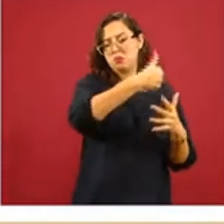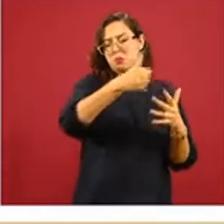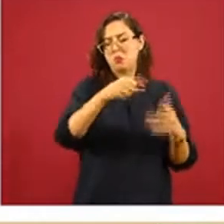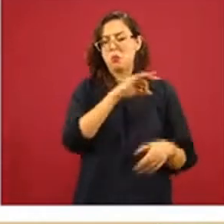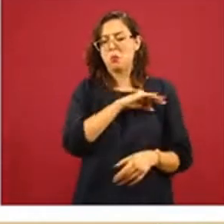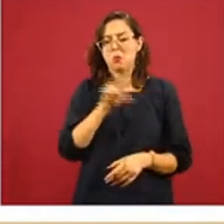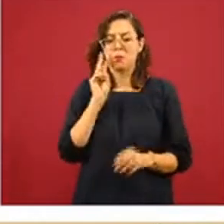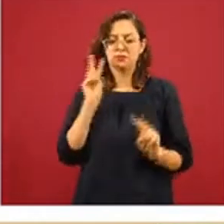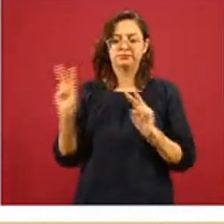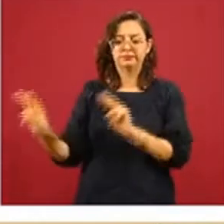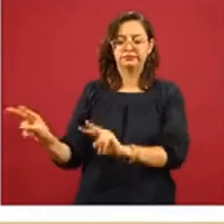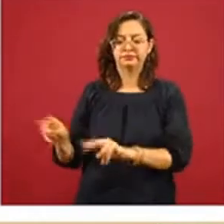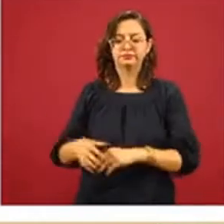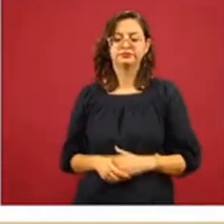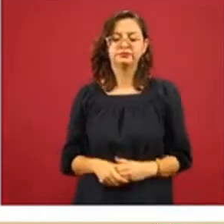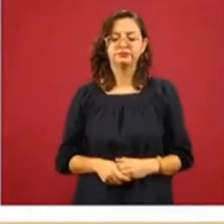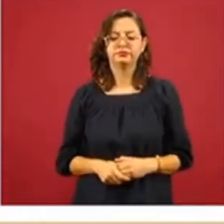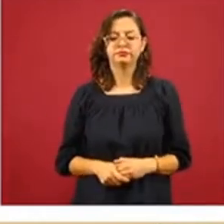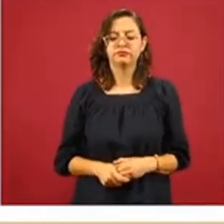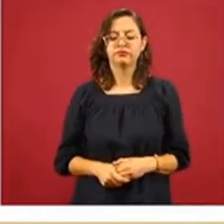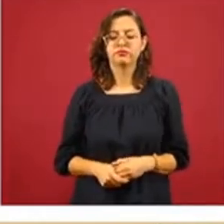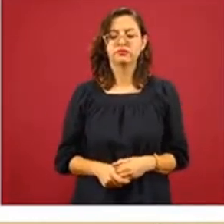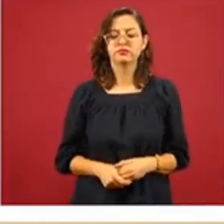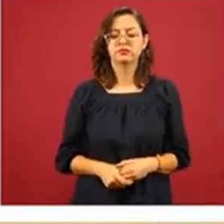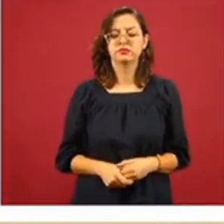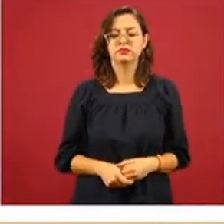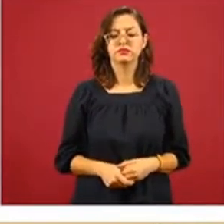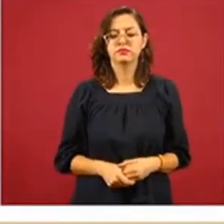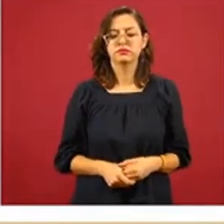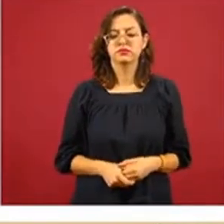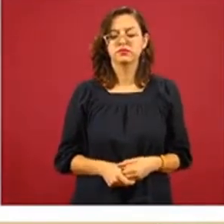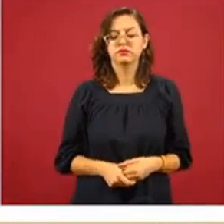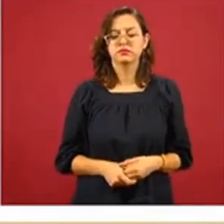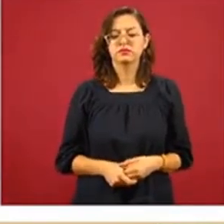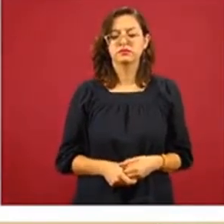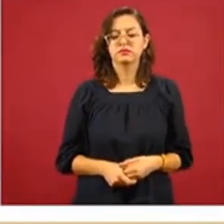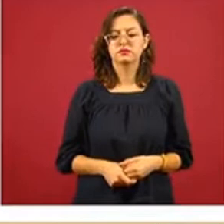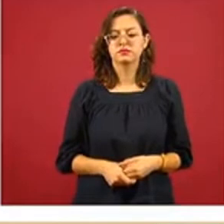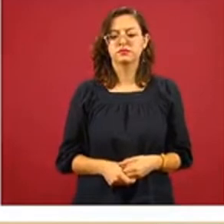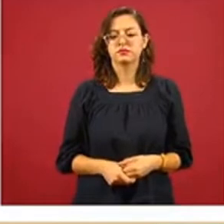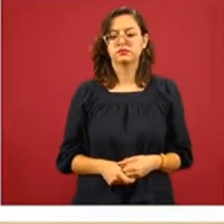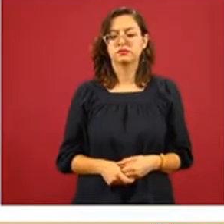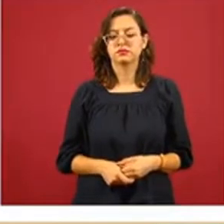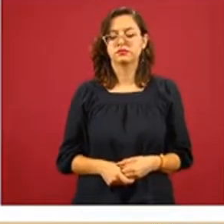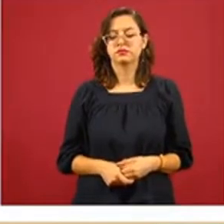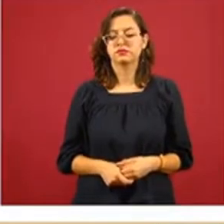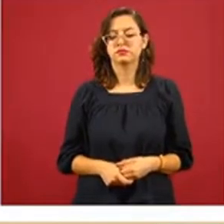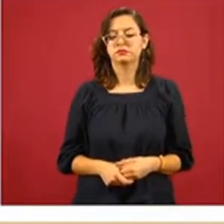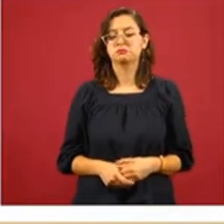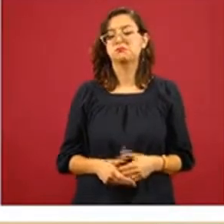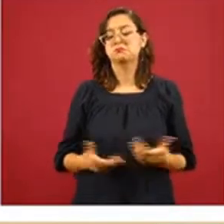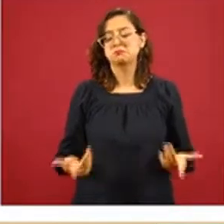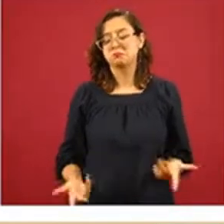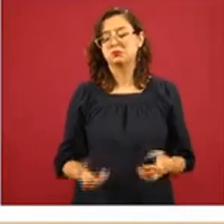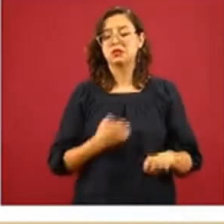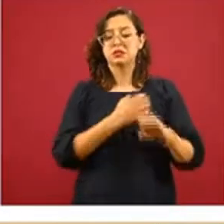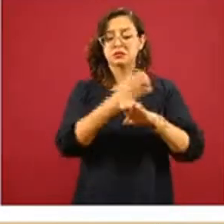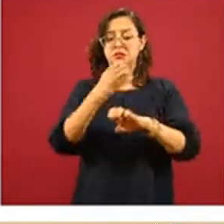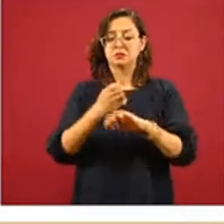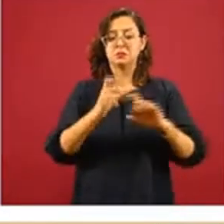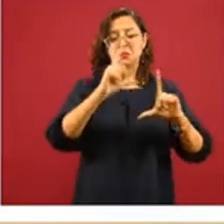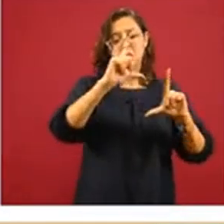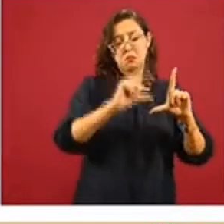los números para cada una de ellas y podemos ver cómo también cada una de ellas va incrementando en función de la